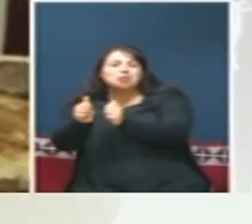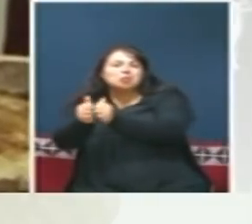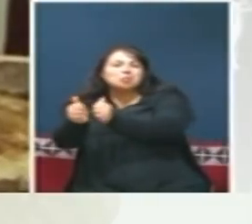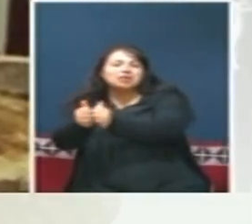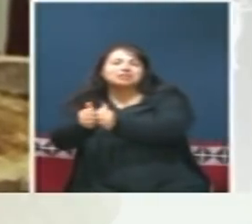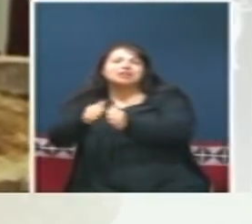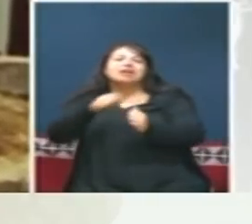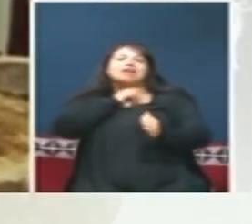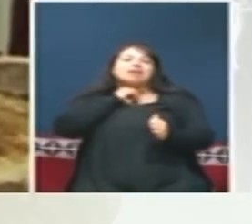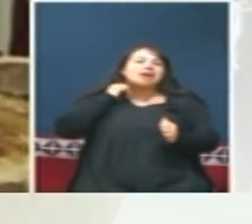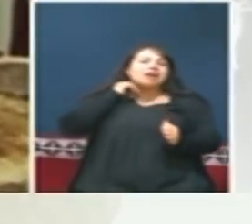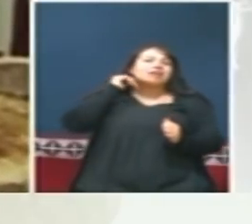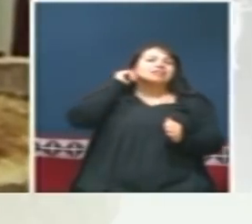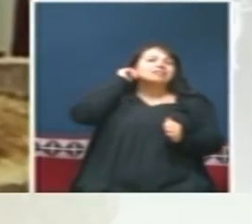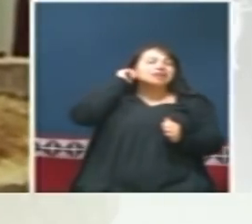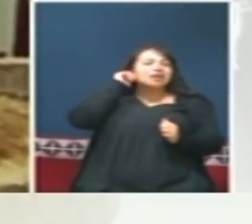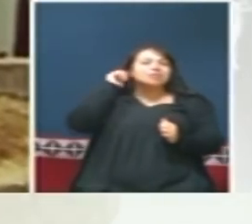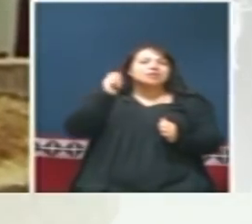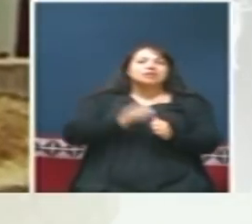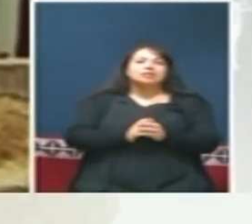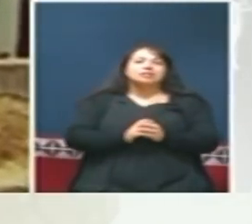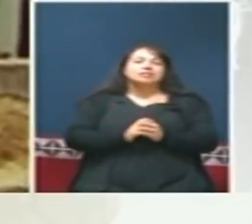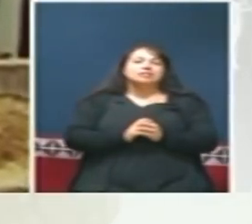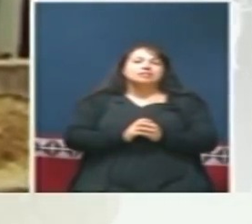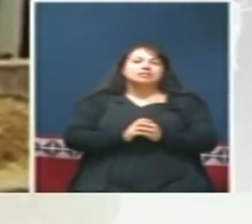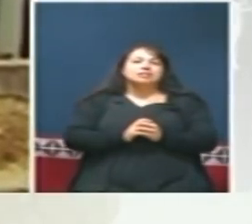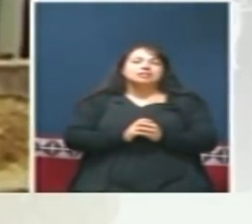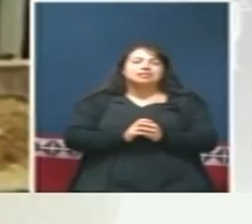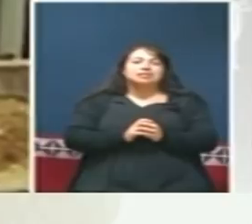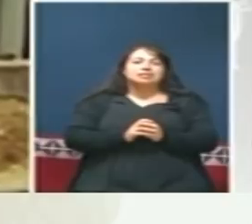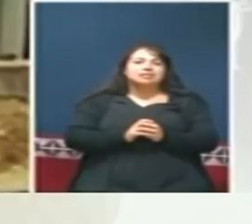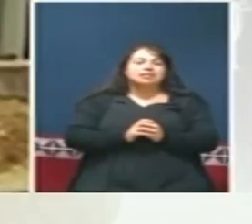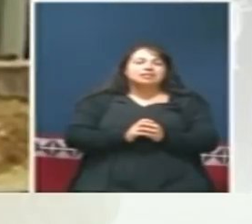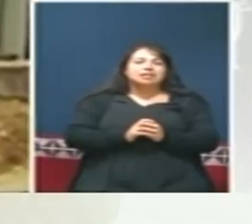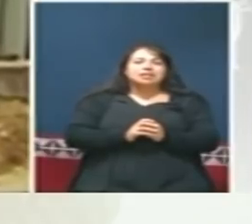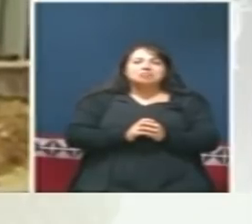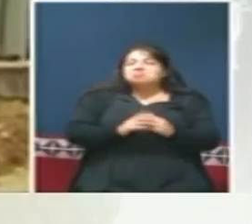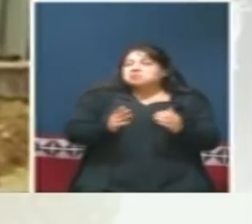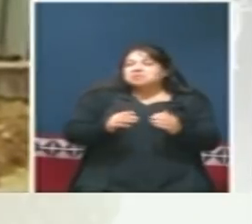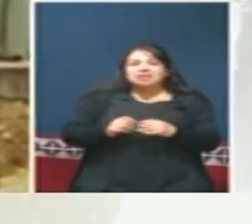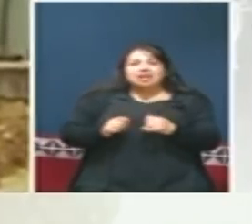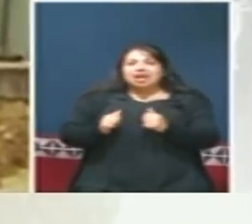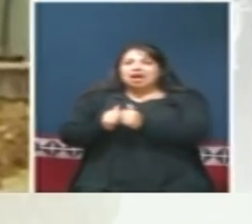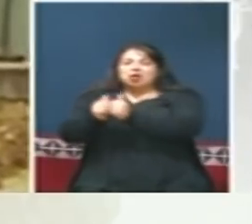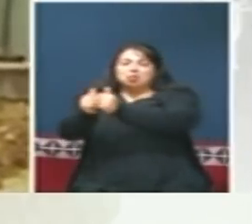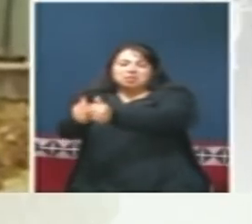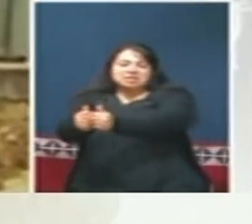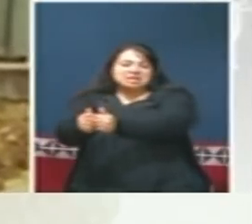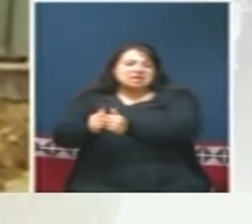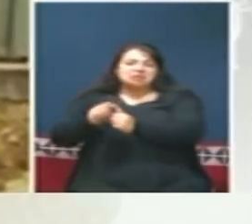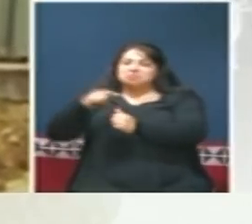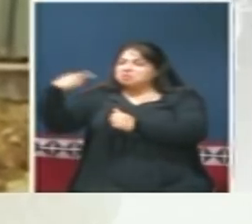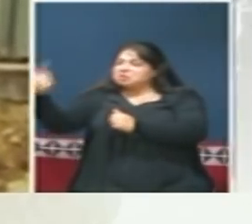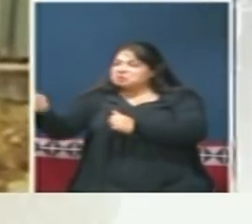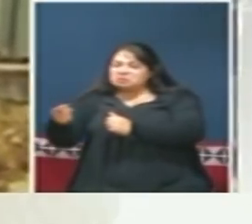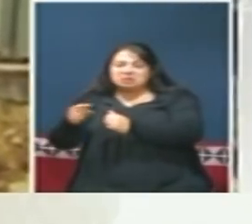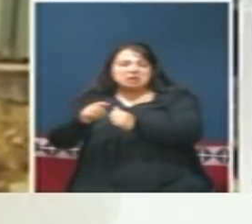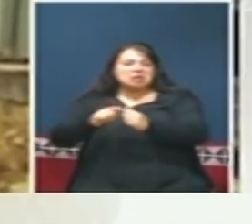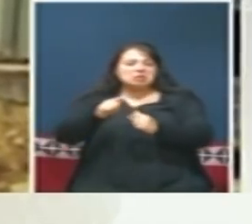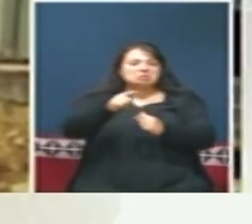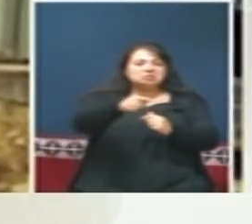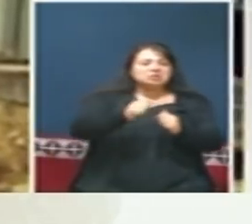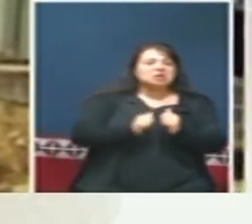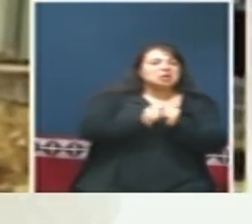poder olvidarse nunca. Vaya donde vaya, esté donde esté, así lo manden, viste cómo es esto que